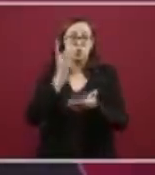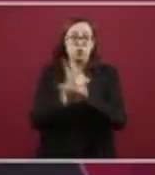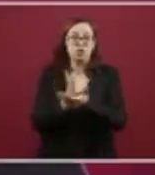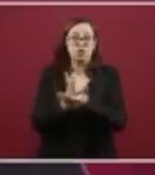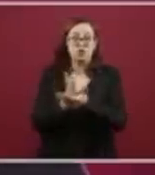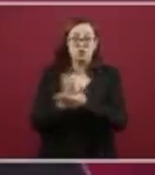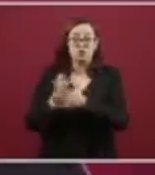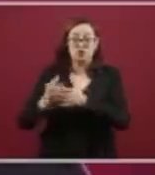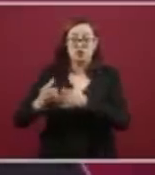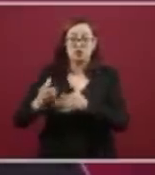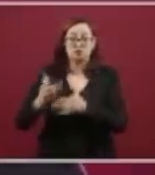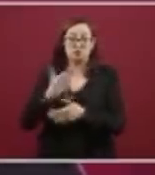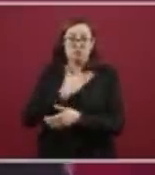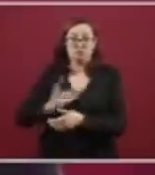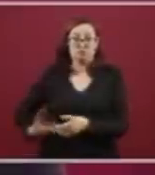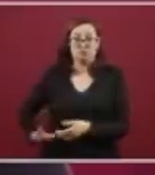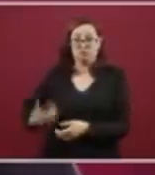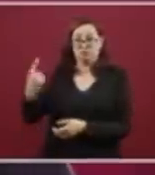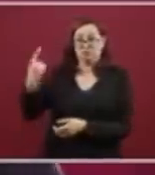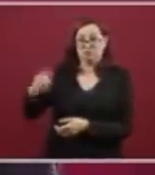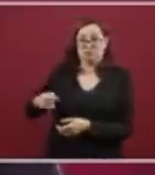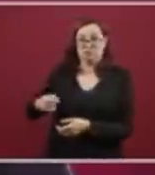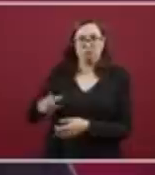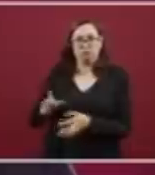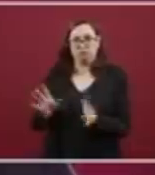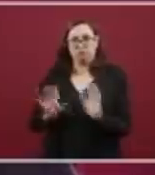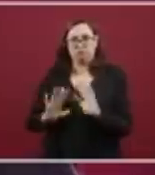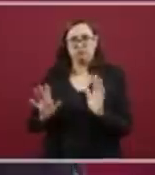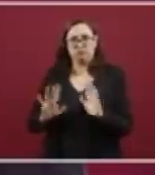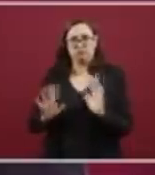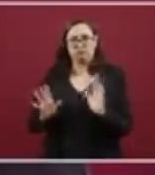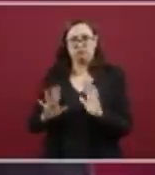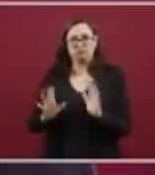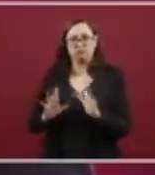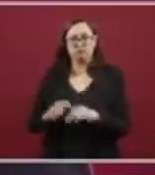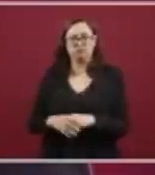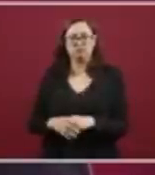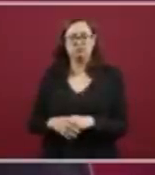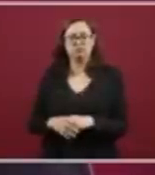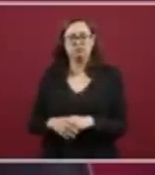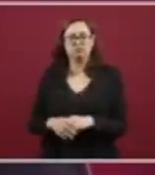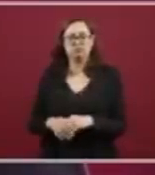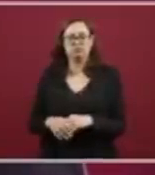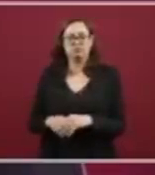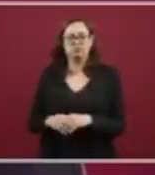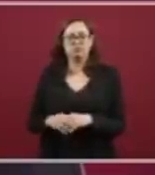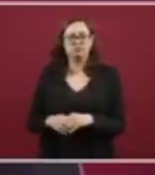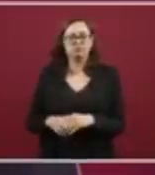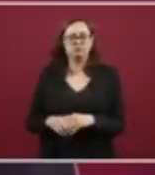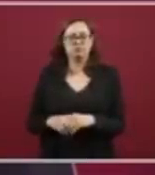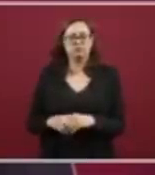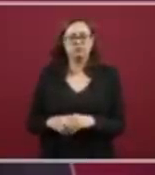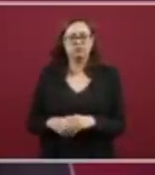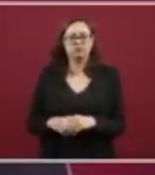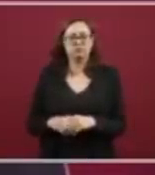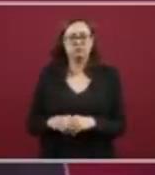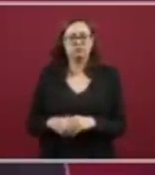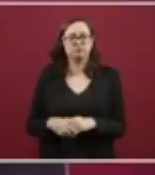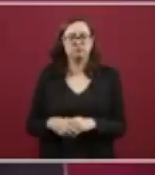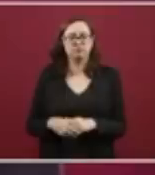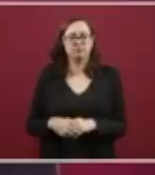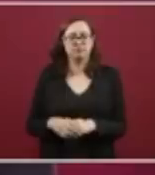es la participación de los representantes